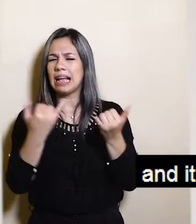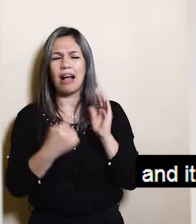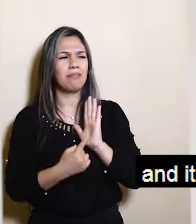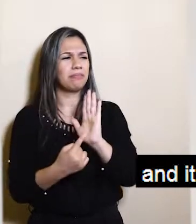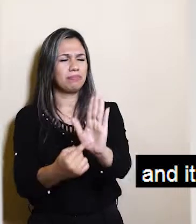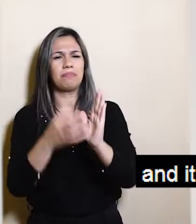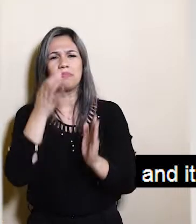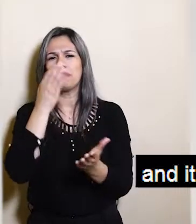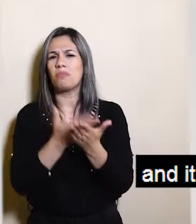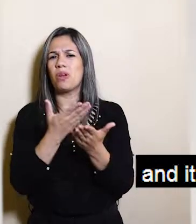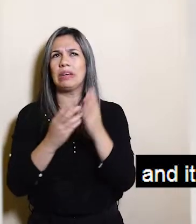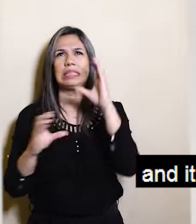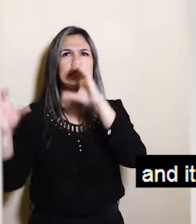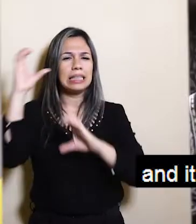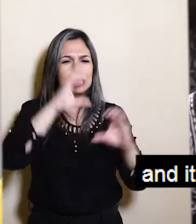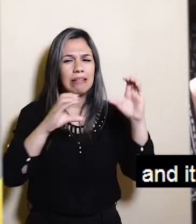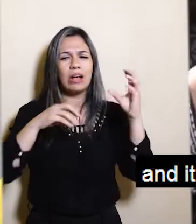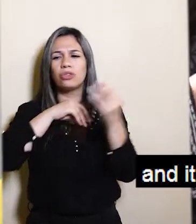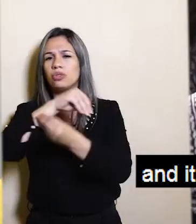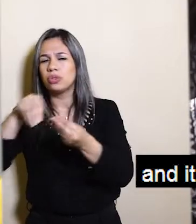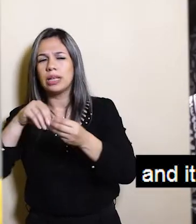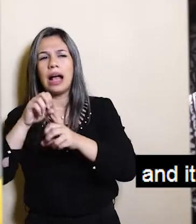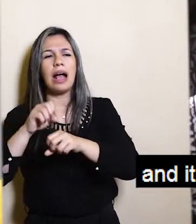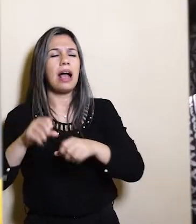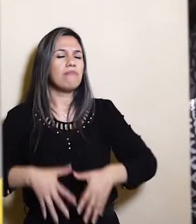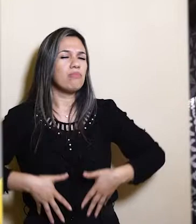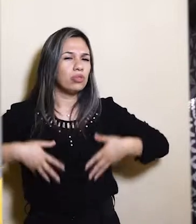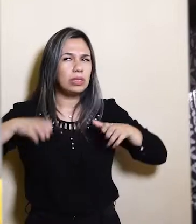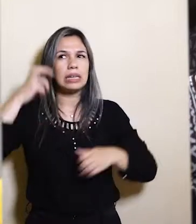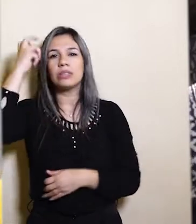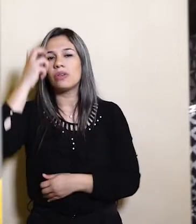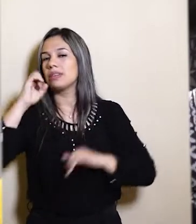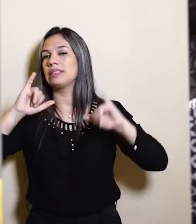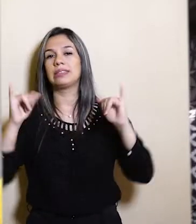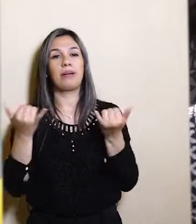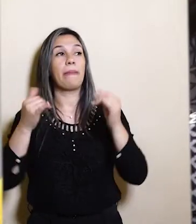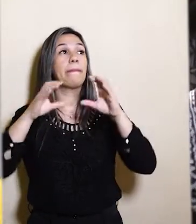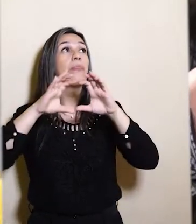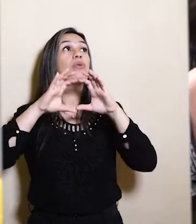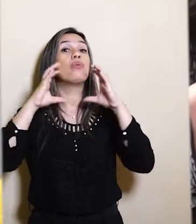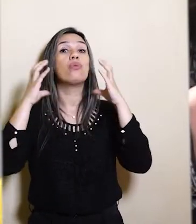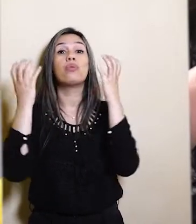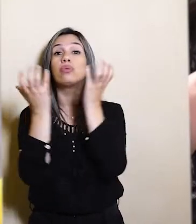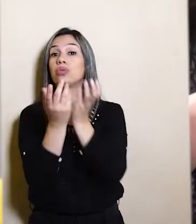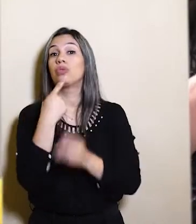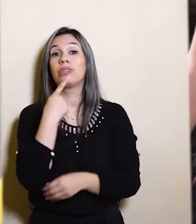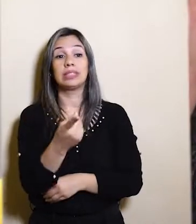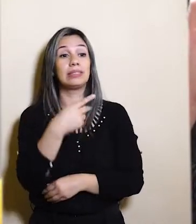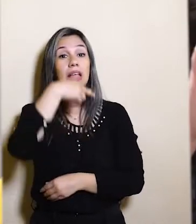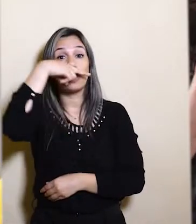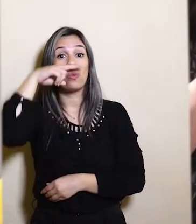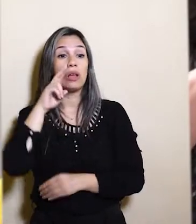probado científica, social, emocional, psicológicamente, alrededor del mundo, que la educación integral